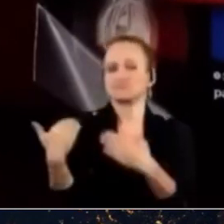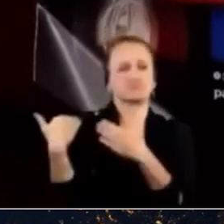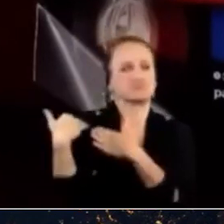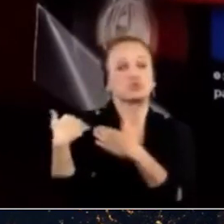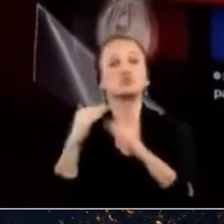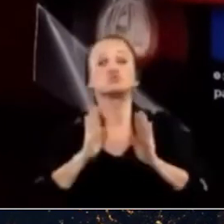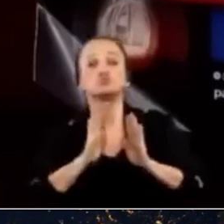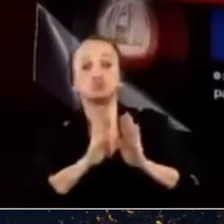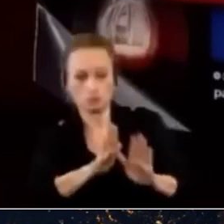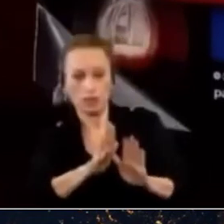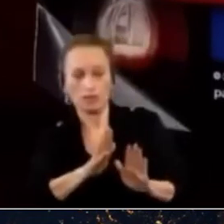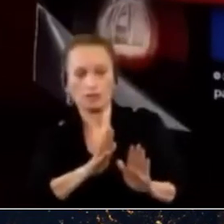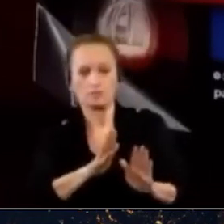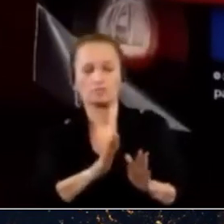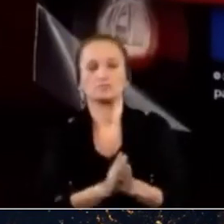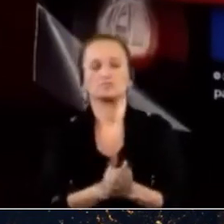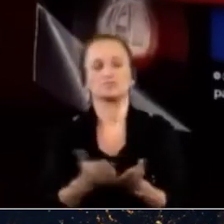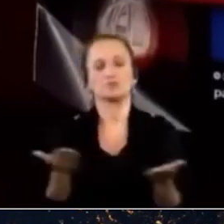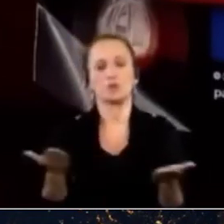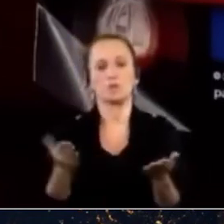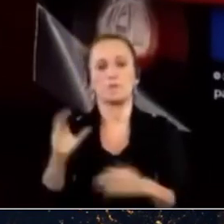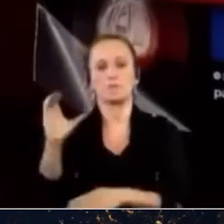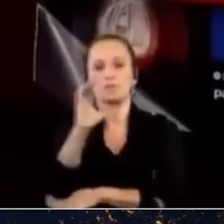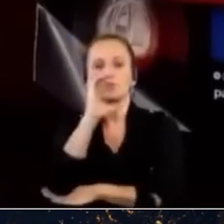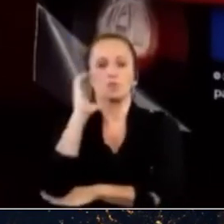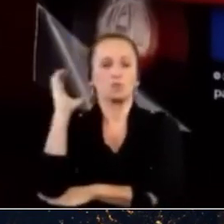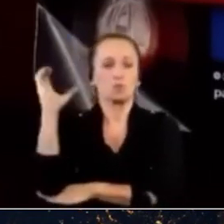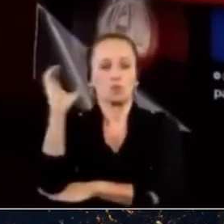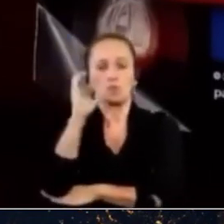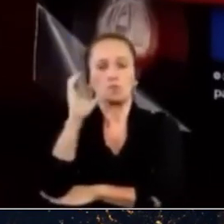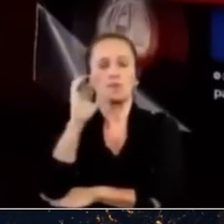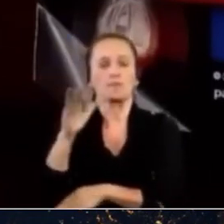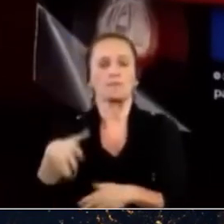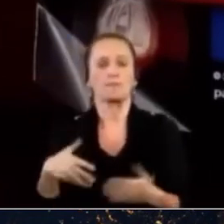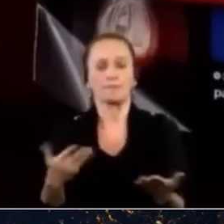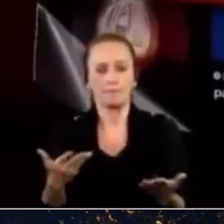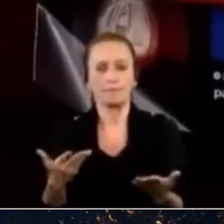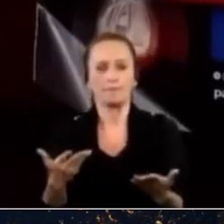de ustedes de querer administrar un país a punta de